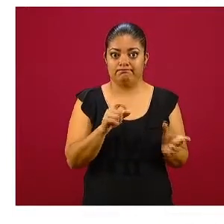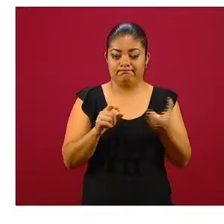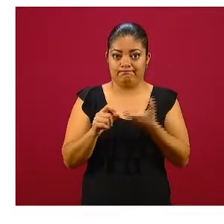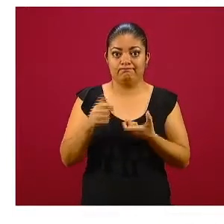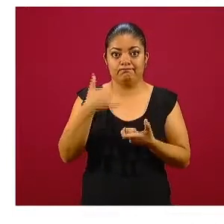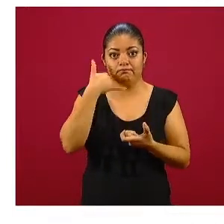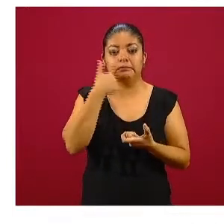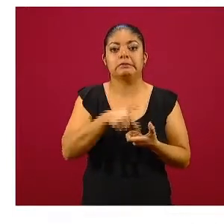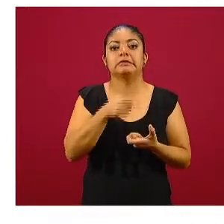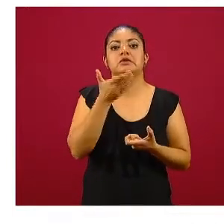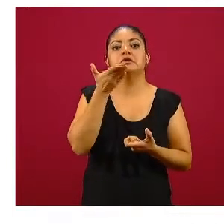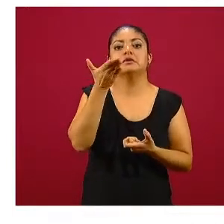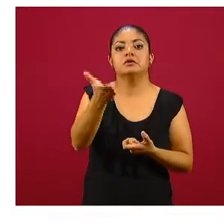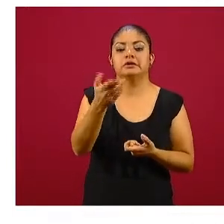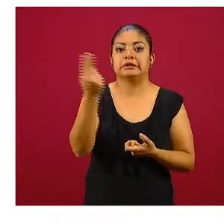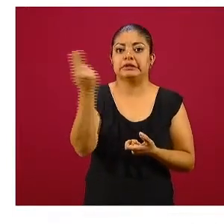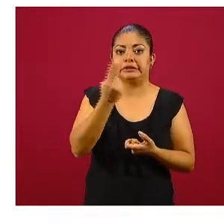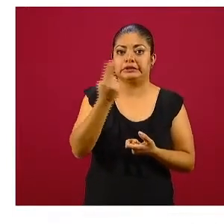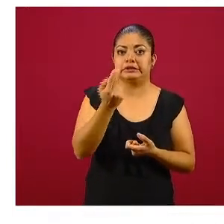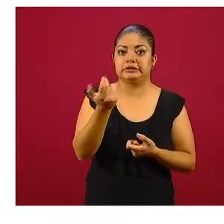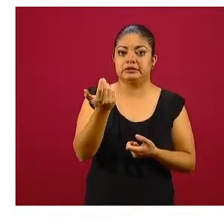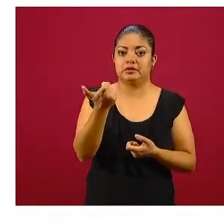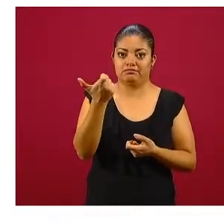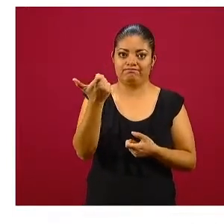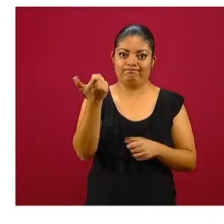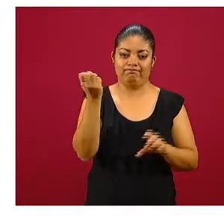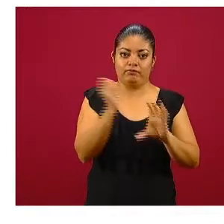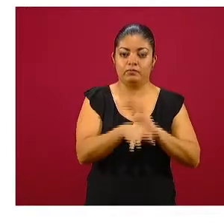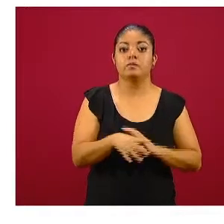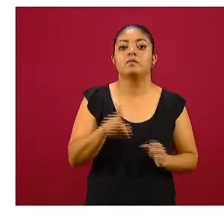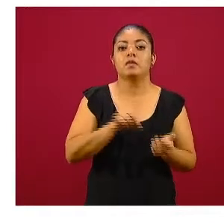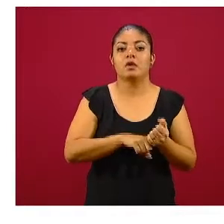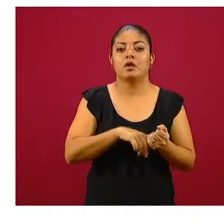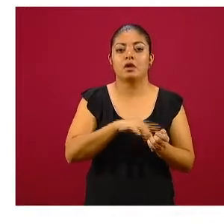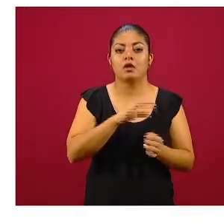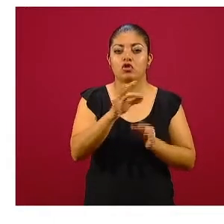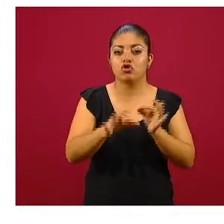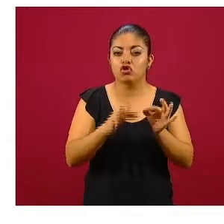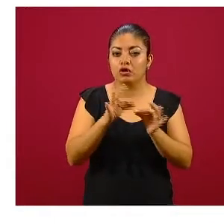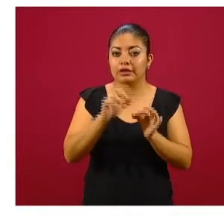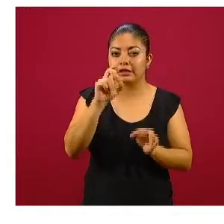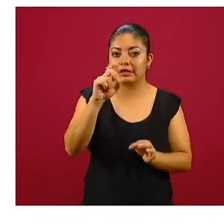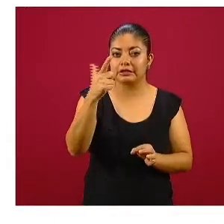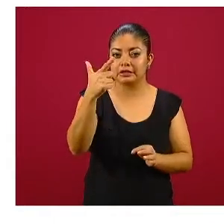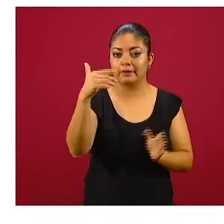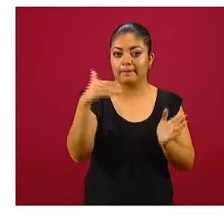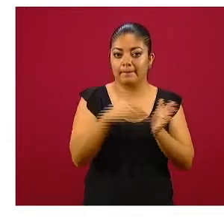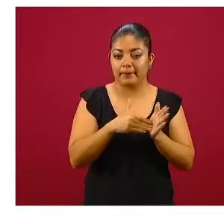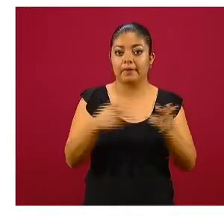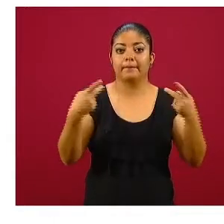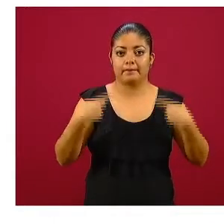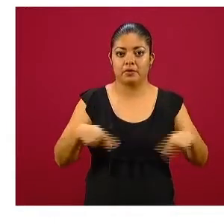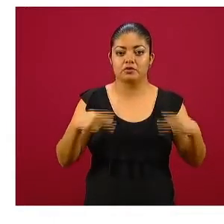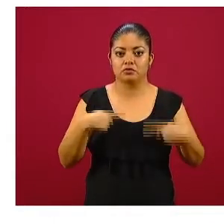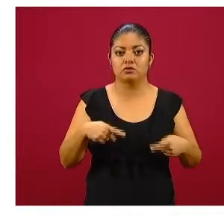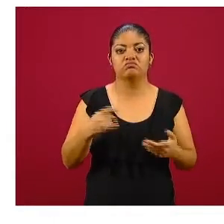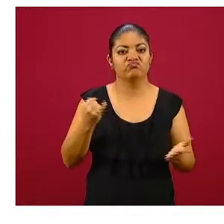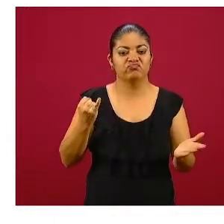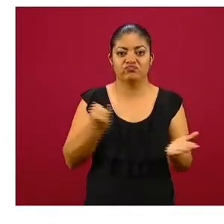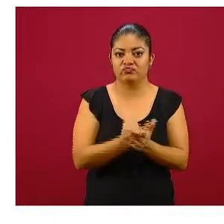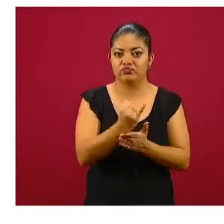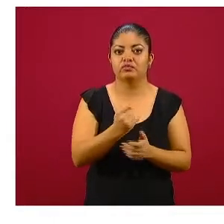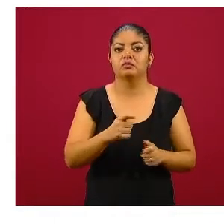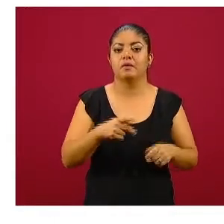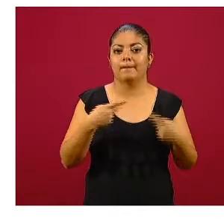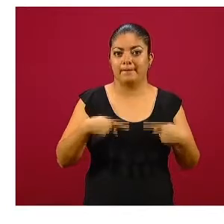está solicitando ingreso. Ahora tenemos un total de 37,000 personas que han decidido otorgar sus